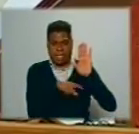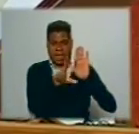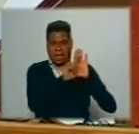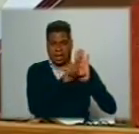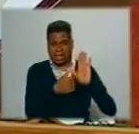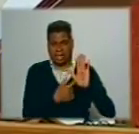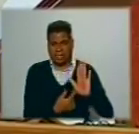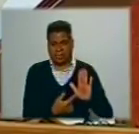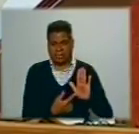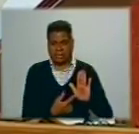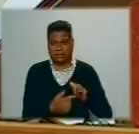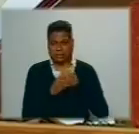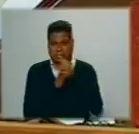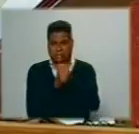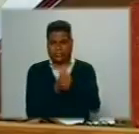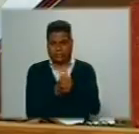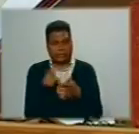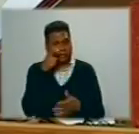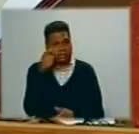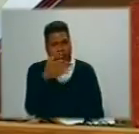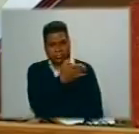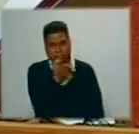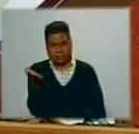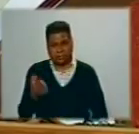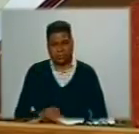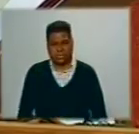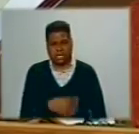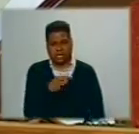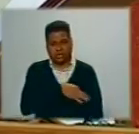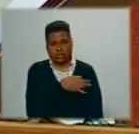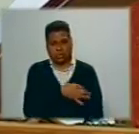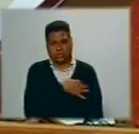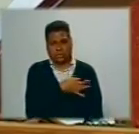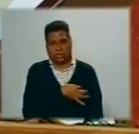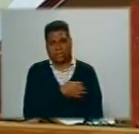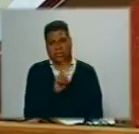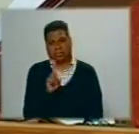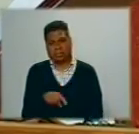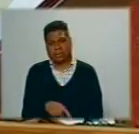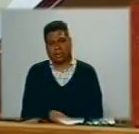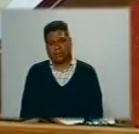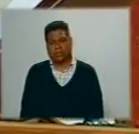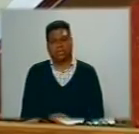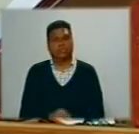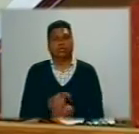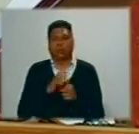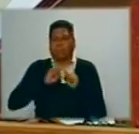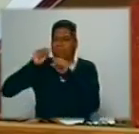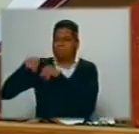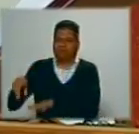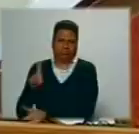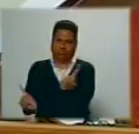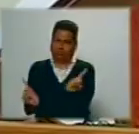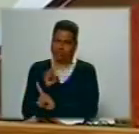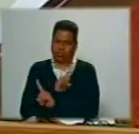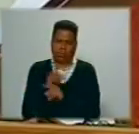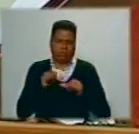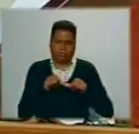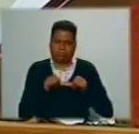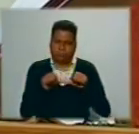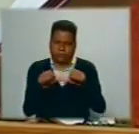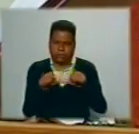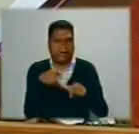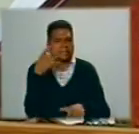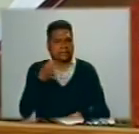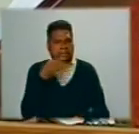de estricto orden público, interés general y social. En consecuencia, son irrenunciables e innegociables. Los sujetos de